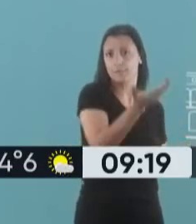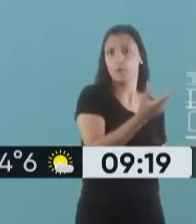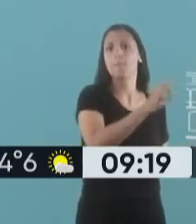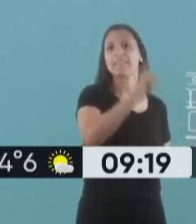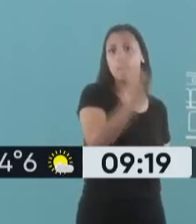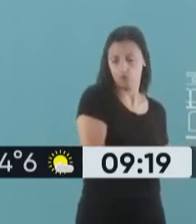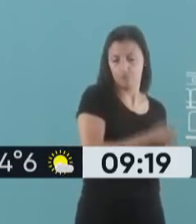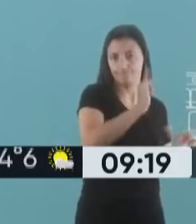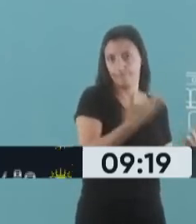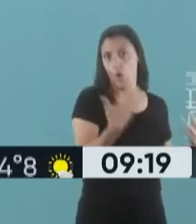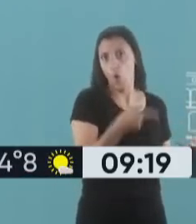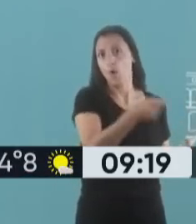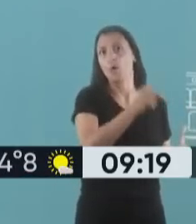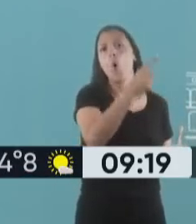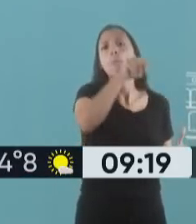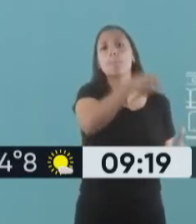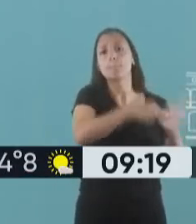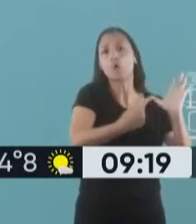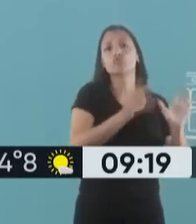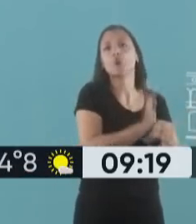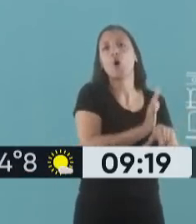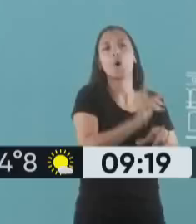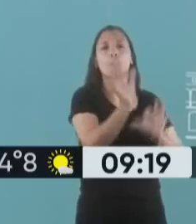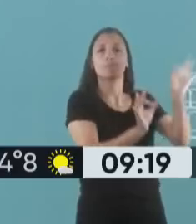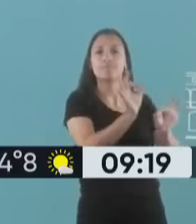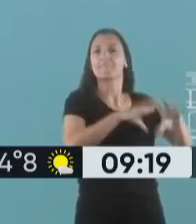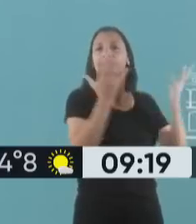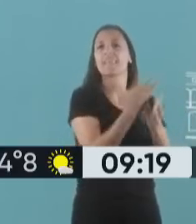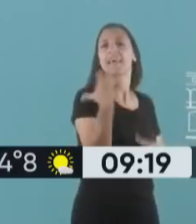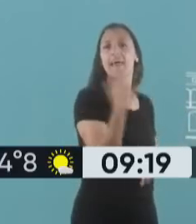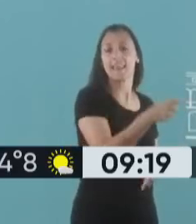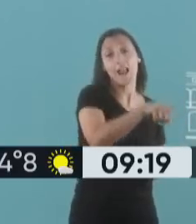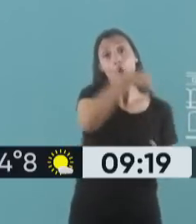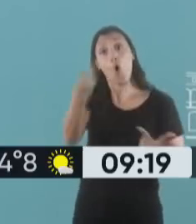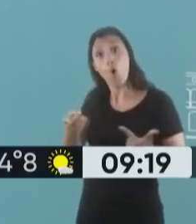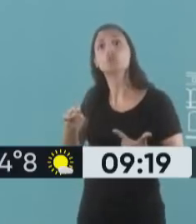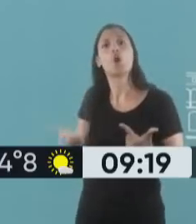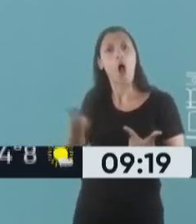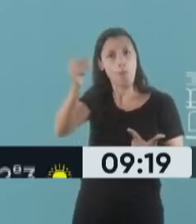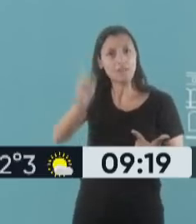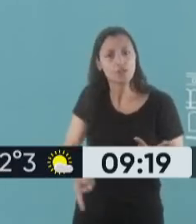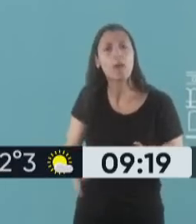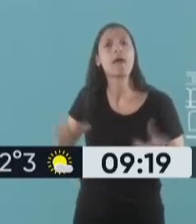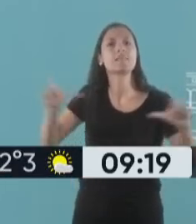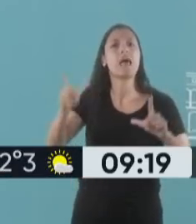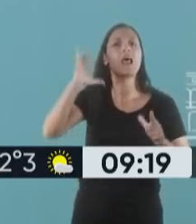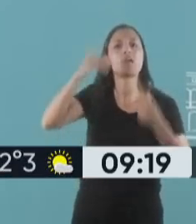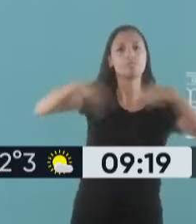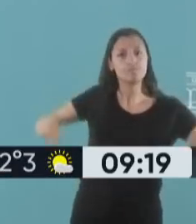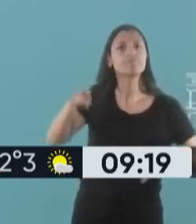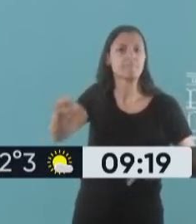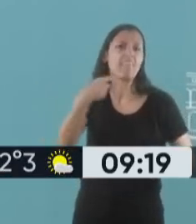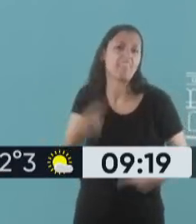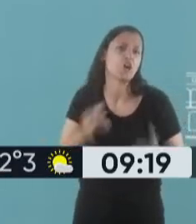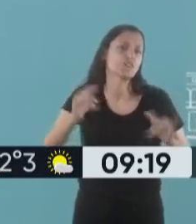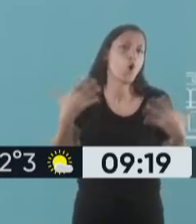20 puntos, esto influyó casi un punto en el índice general, y el de las telecomunicaciones. Y ahí me permito